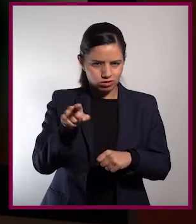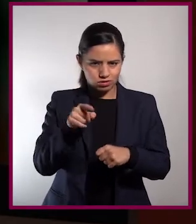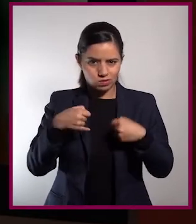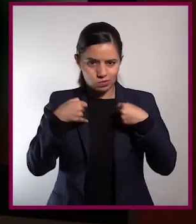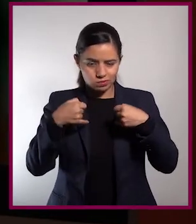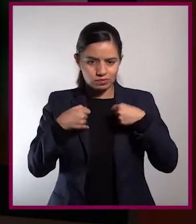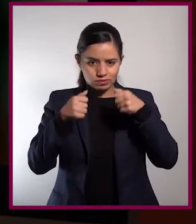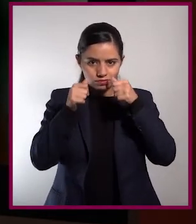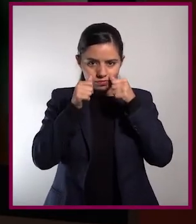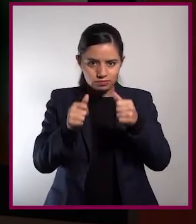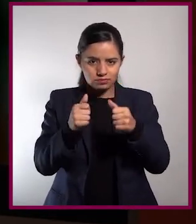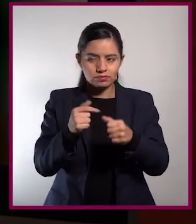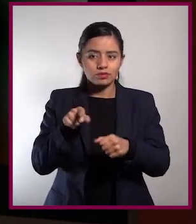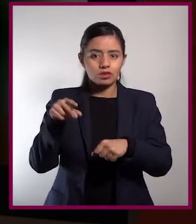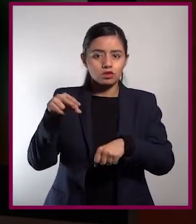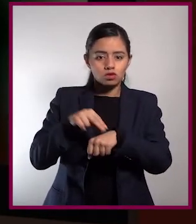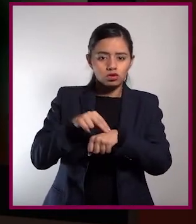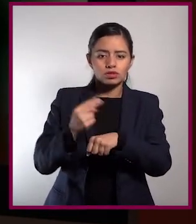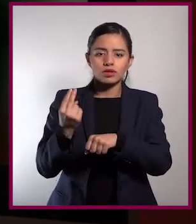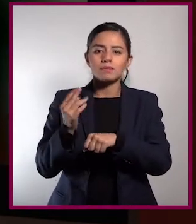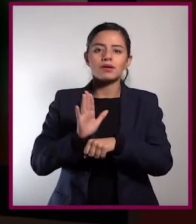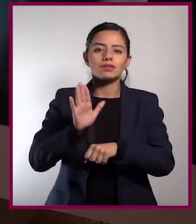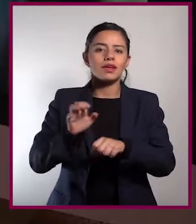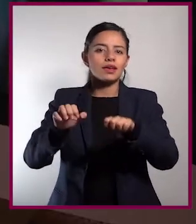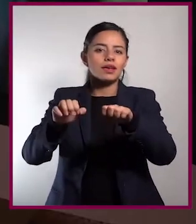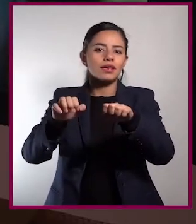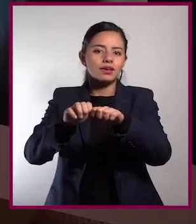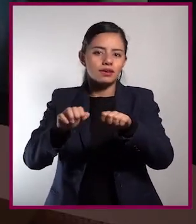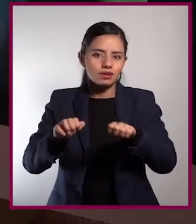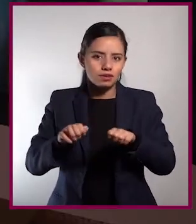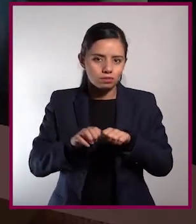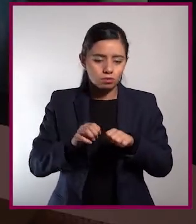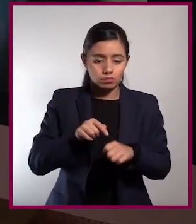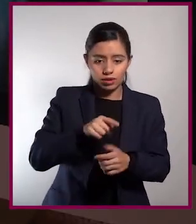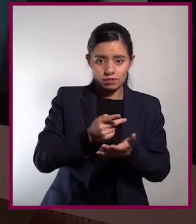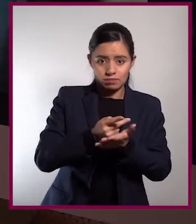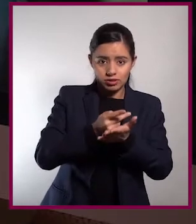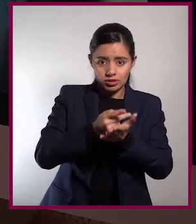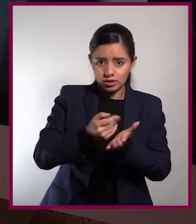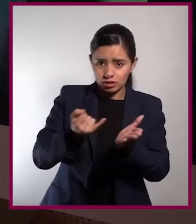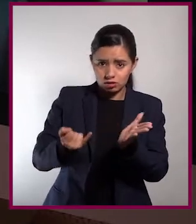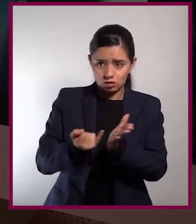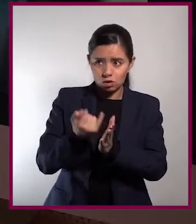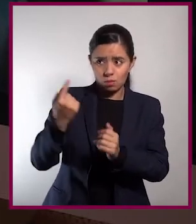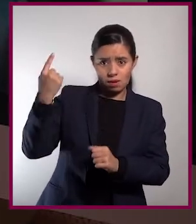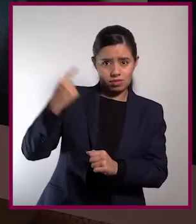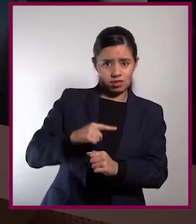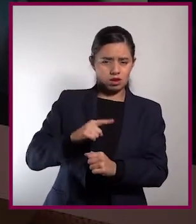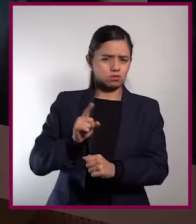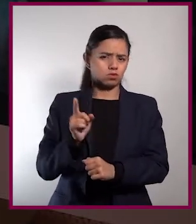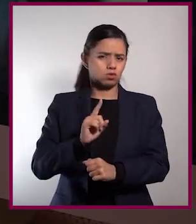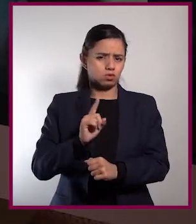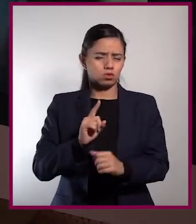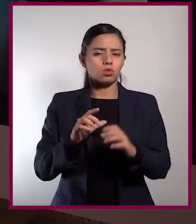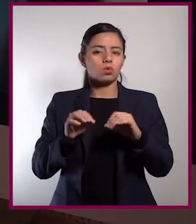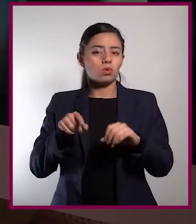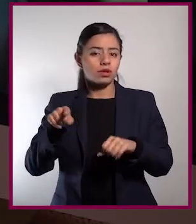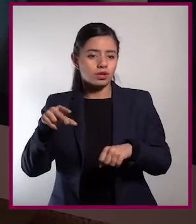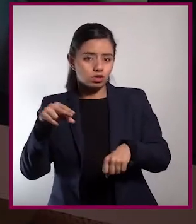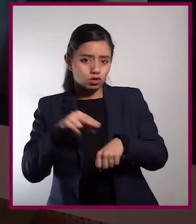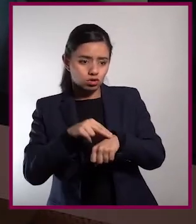que debe ser visto el acto médico como una labor de equipo, donde ni el paciente va a recibir órdenes,